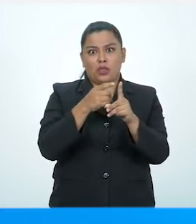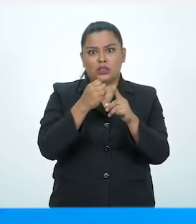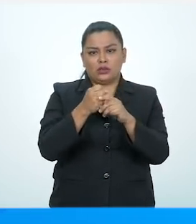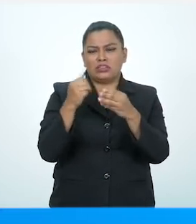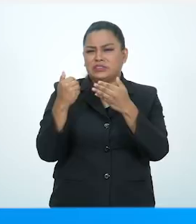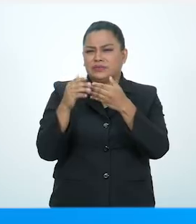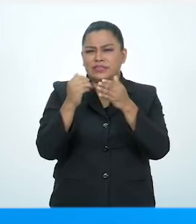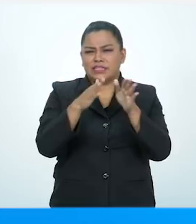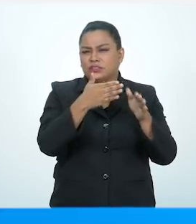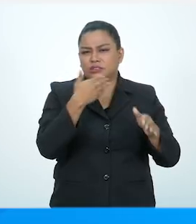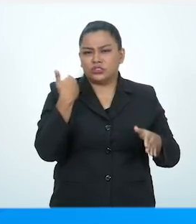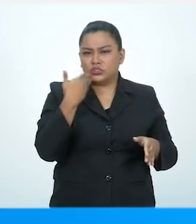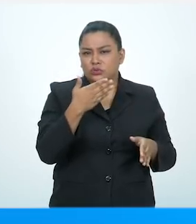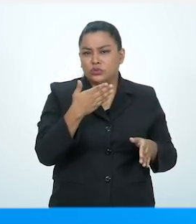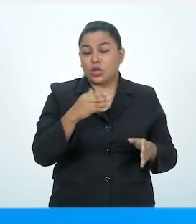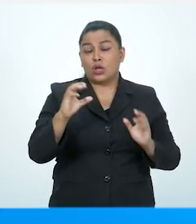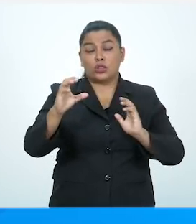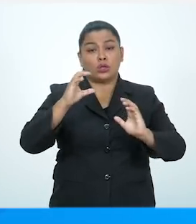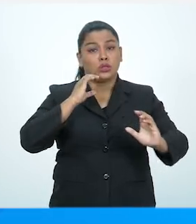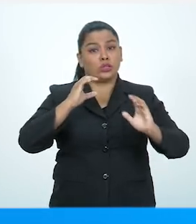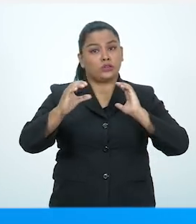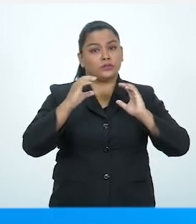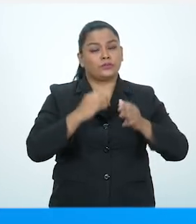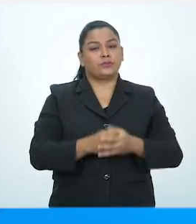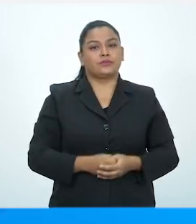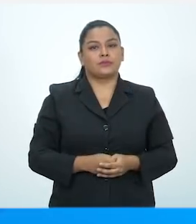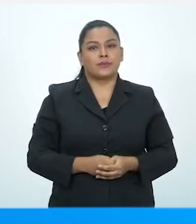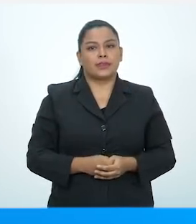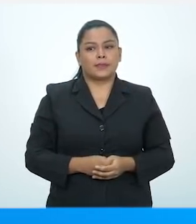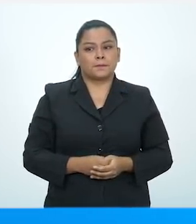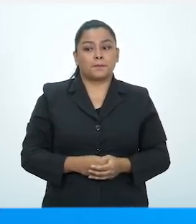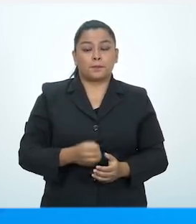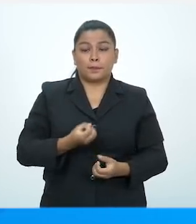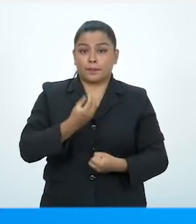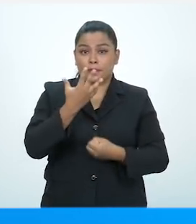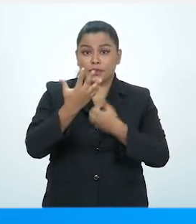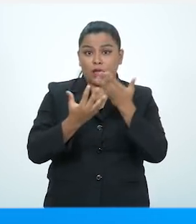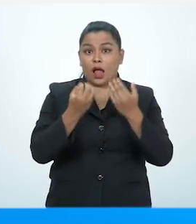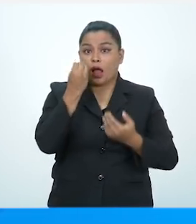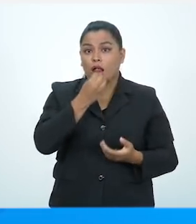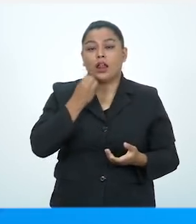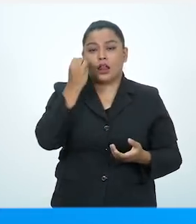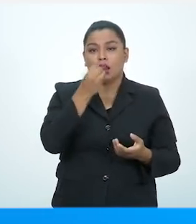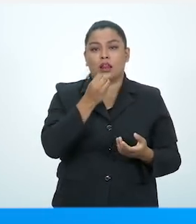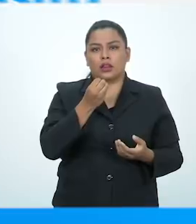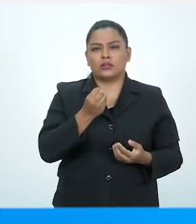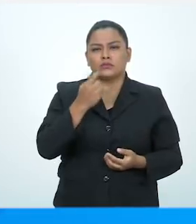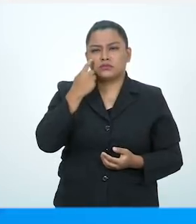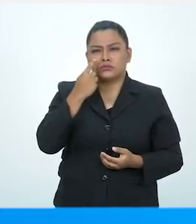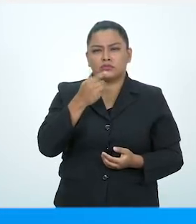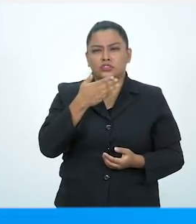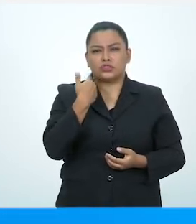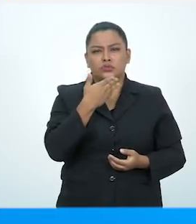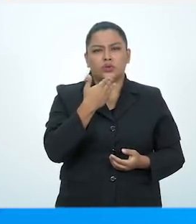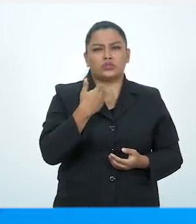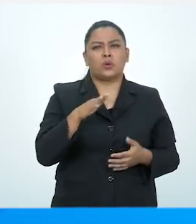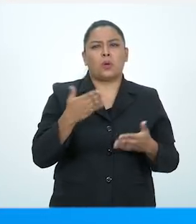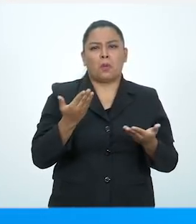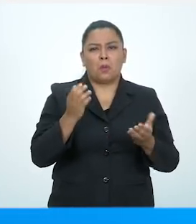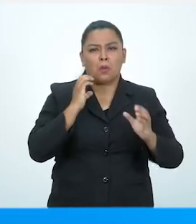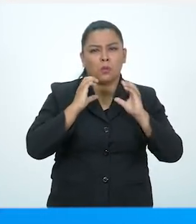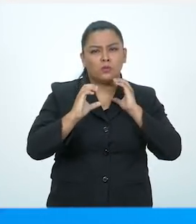en diferentes situaciones comunicativas. Expresión oral. Se enmarca en